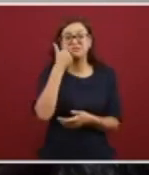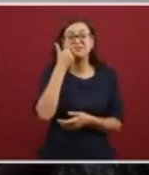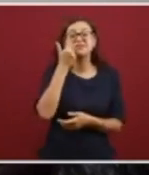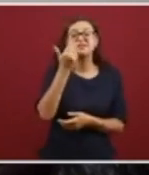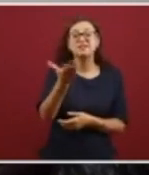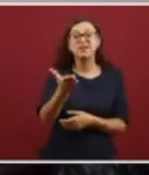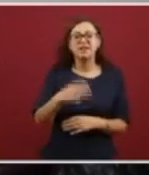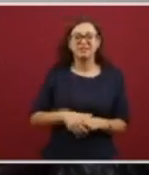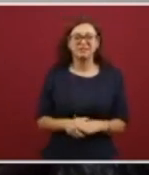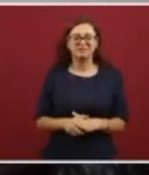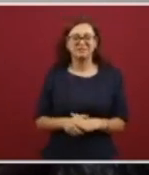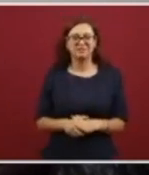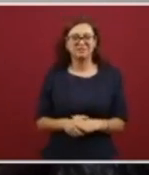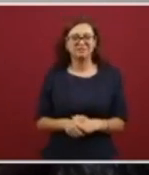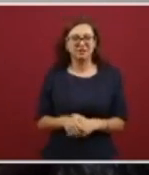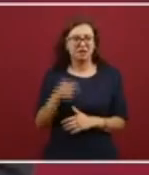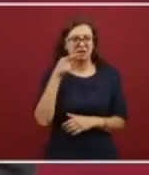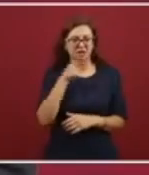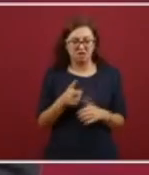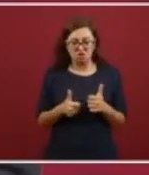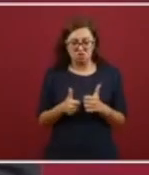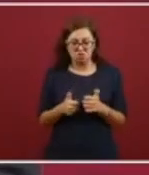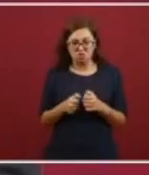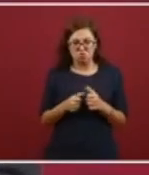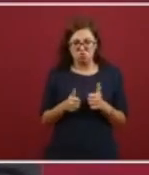Pero drones.